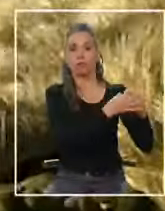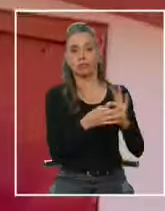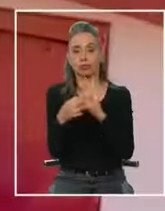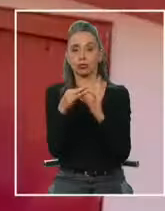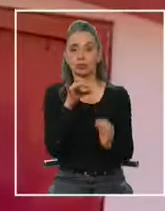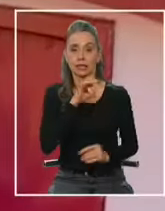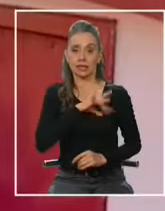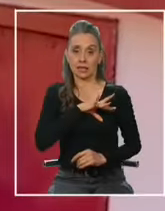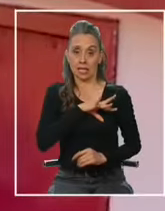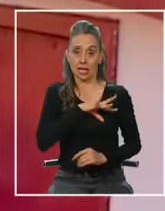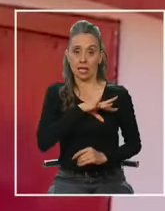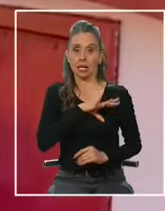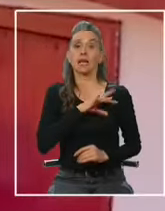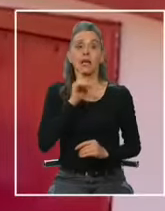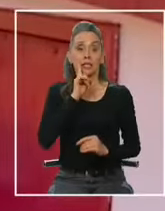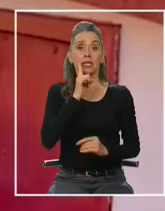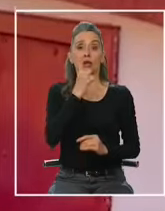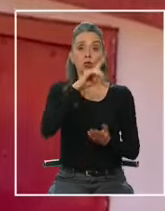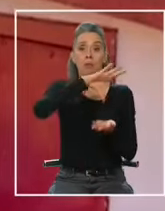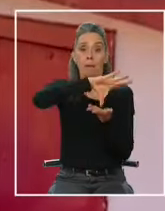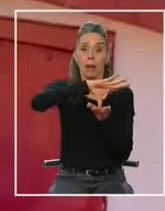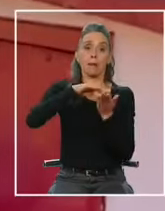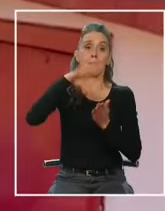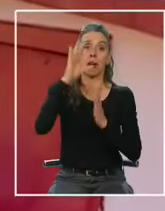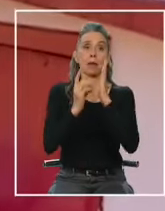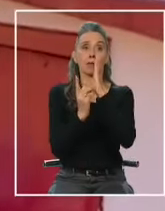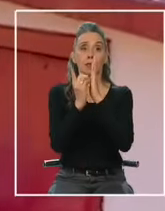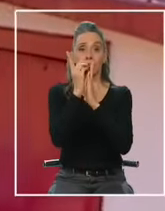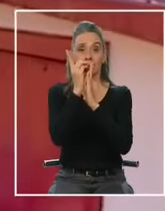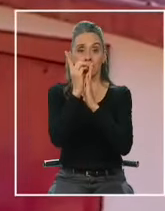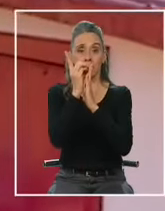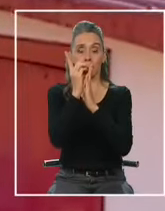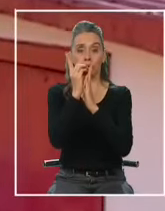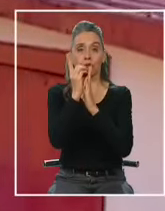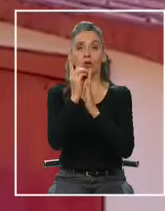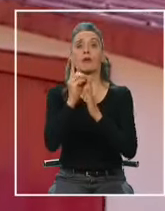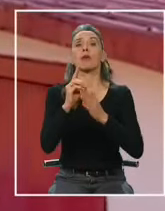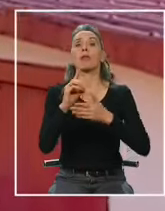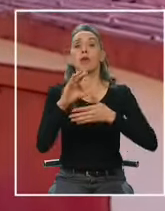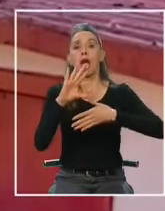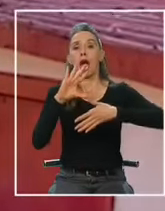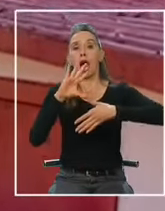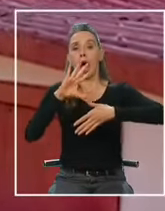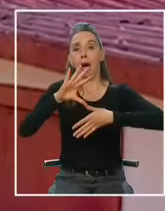Chile en una de las naciones más desarrolladas de la América Austral.